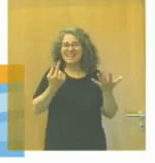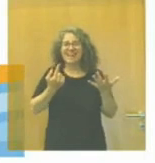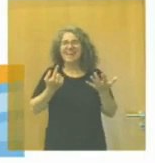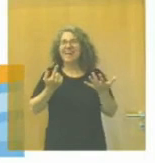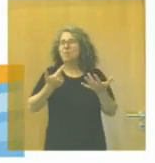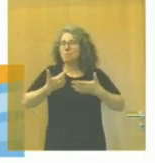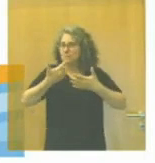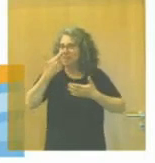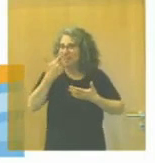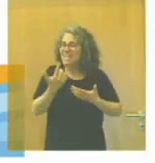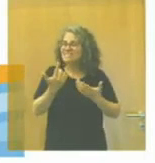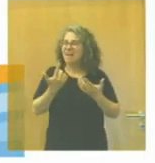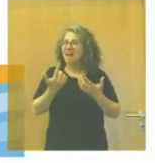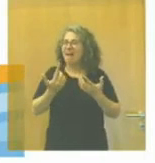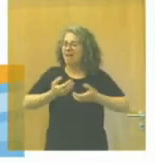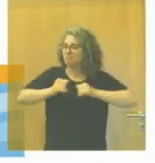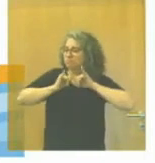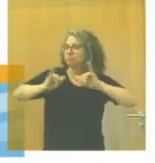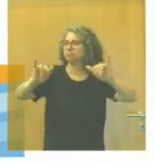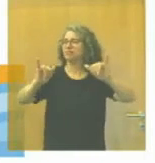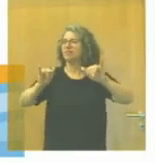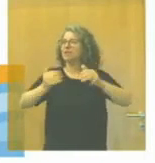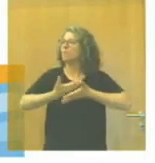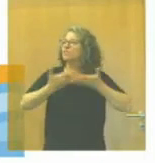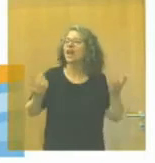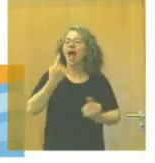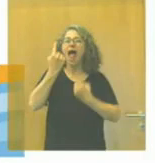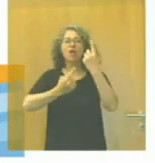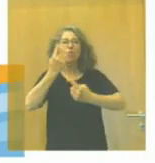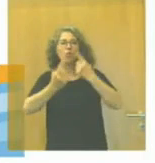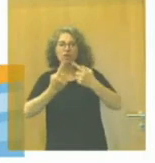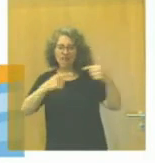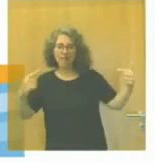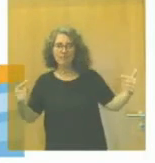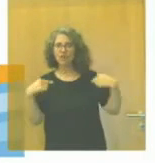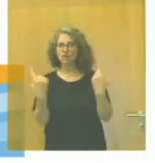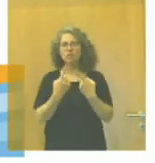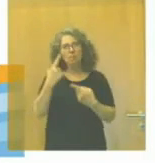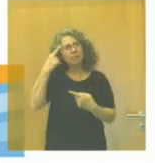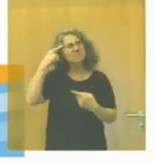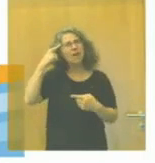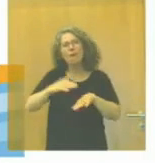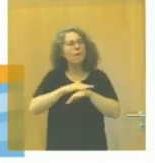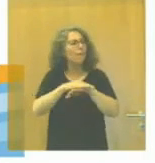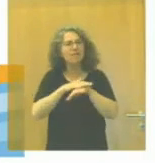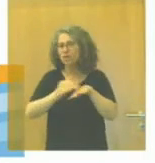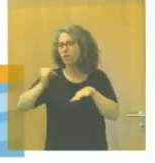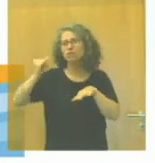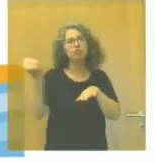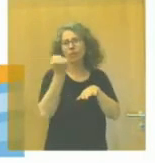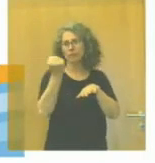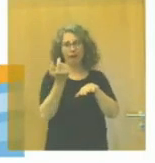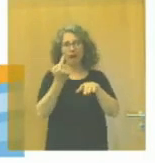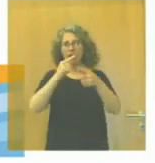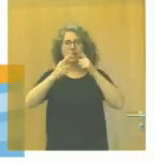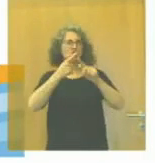mucha participación extranjera, de mostrar algunos elementos que nosotros consideramos como básicos en lo que tiene que